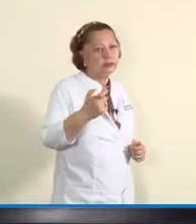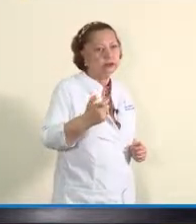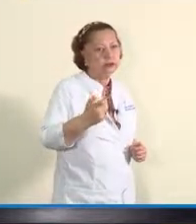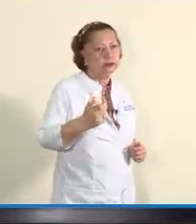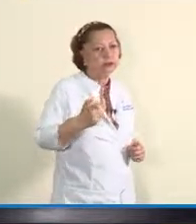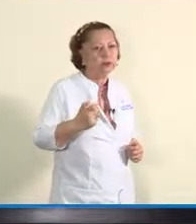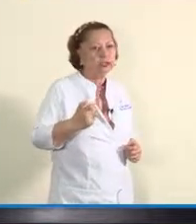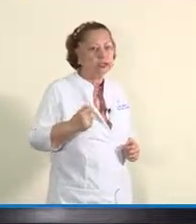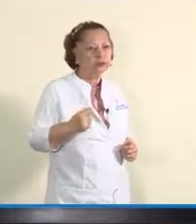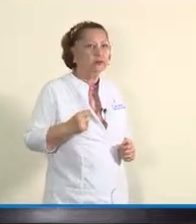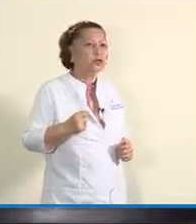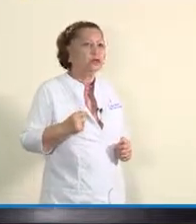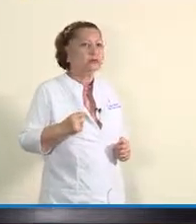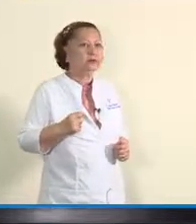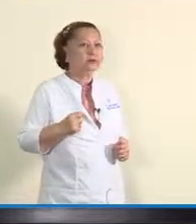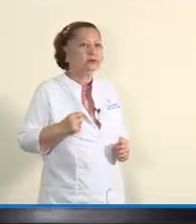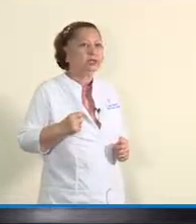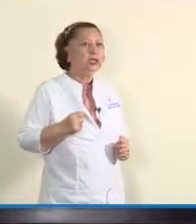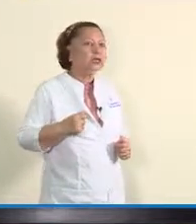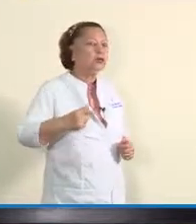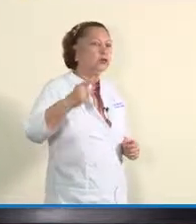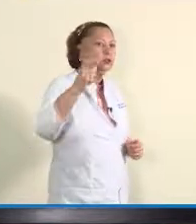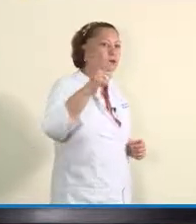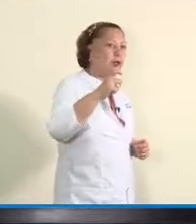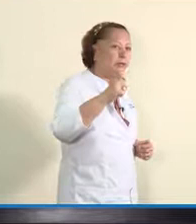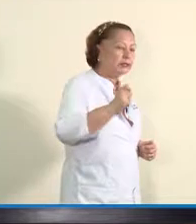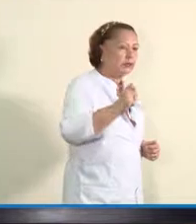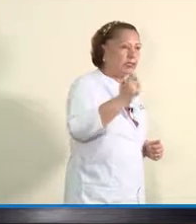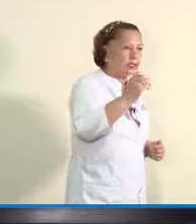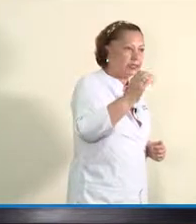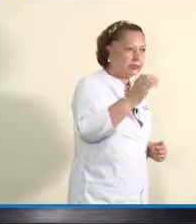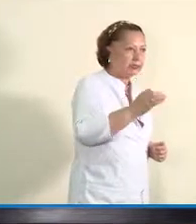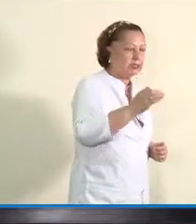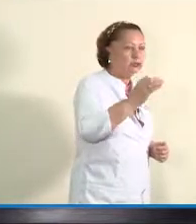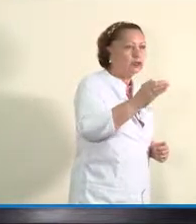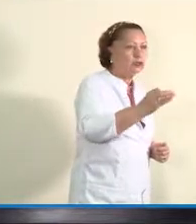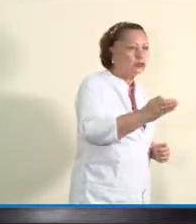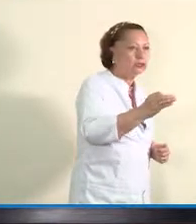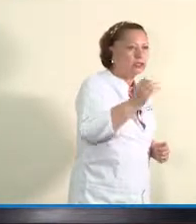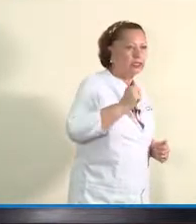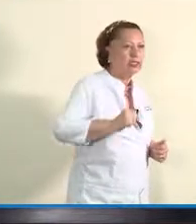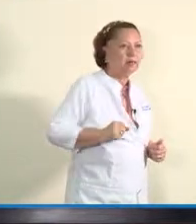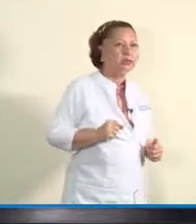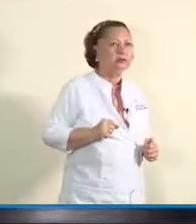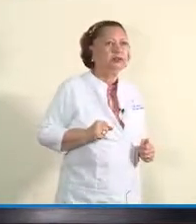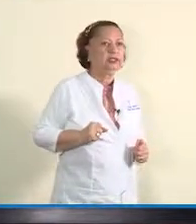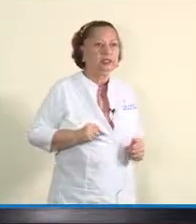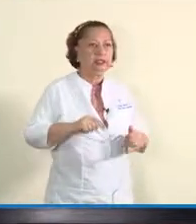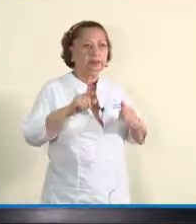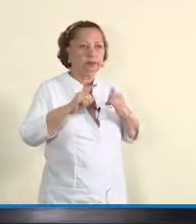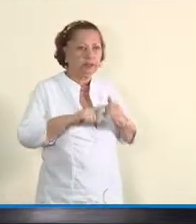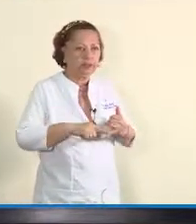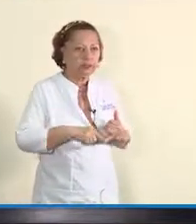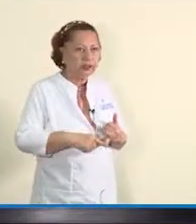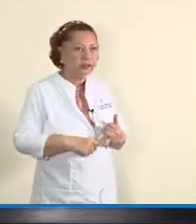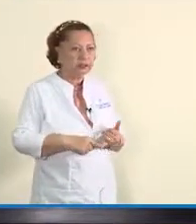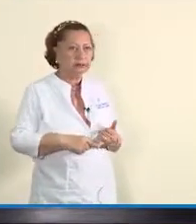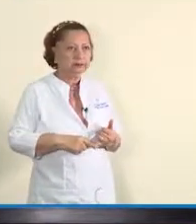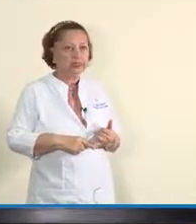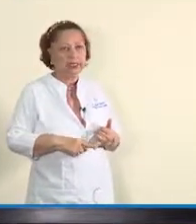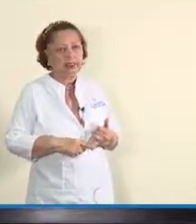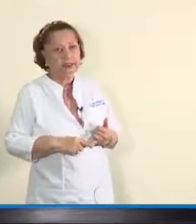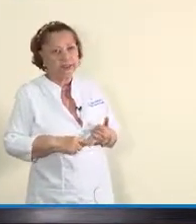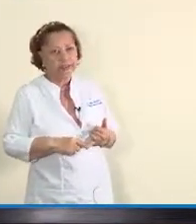Porque acuérdese que nosotros somos seres humanos y cuando una persona está haciendo el rol de terapeuta, ni